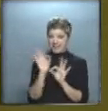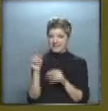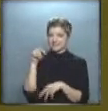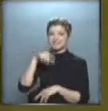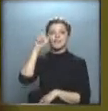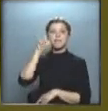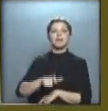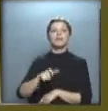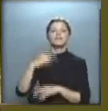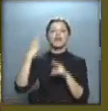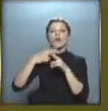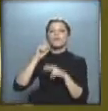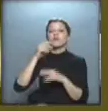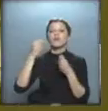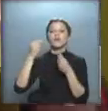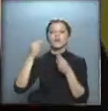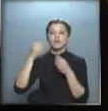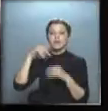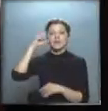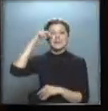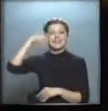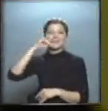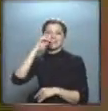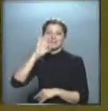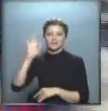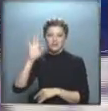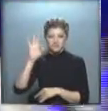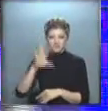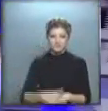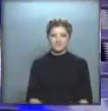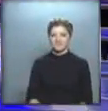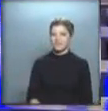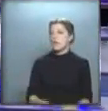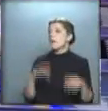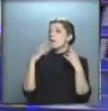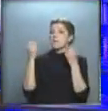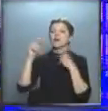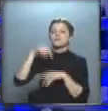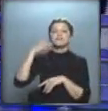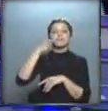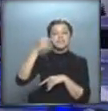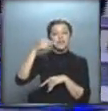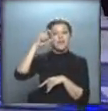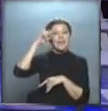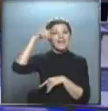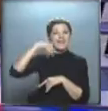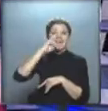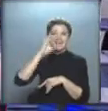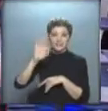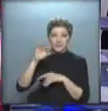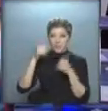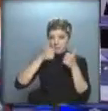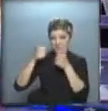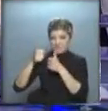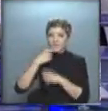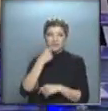personaje? El candidato. Enzo. A todo esto, Enzo. Es el más vivo de todos. La está pasando joya, Enzo.